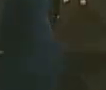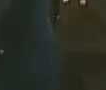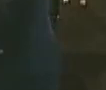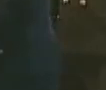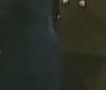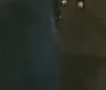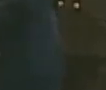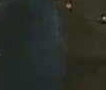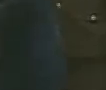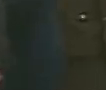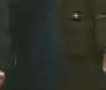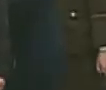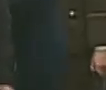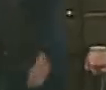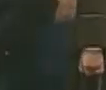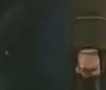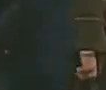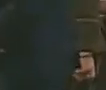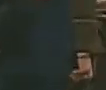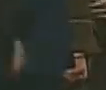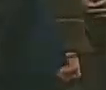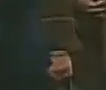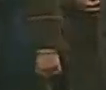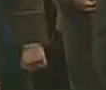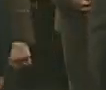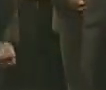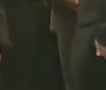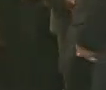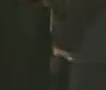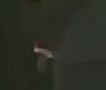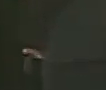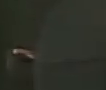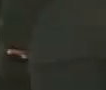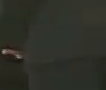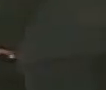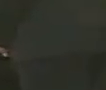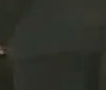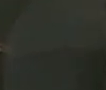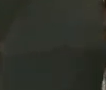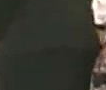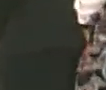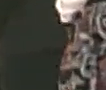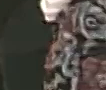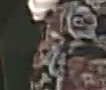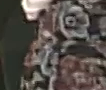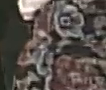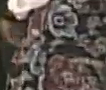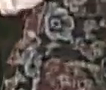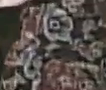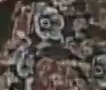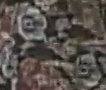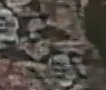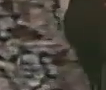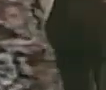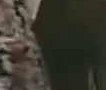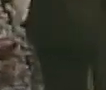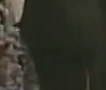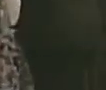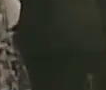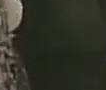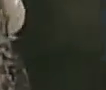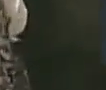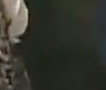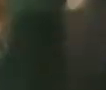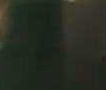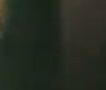solo en el ámbito diplomático, sino también conocer las potencialidades y las bellezas de nuestro país, y en esto han avanzado. Es lo que